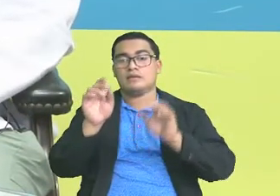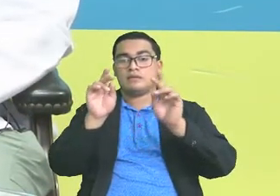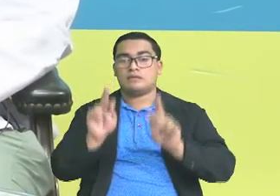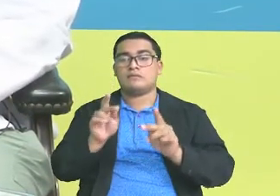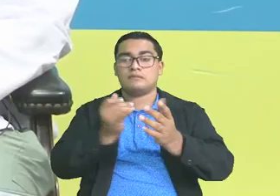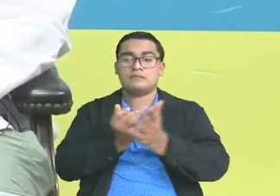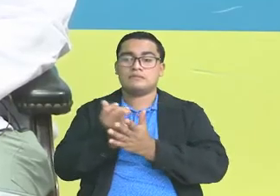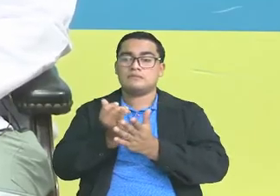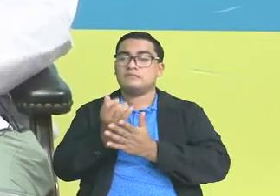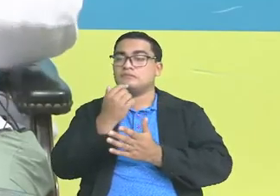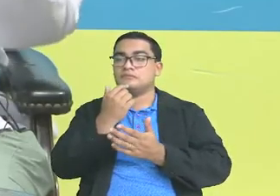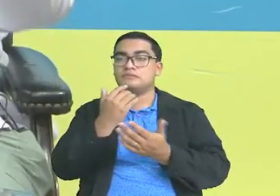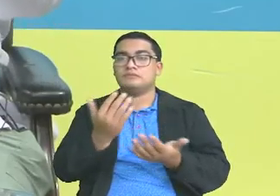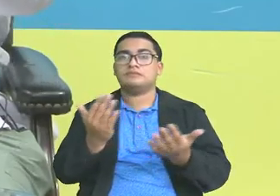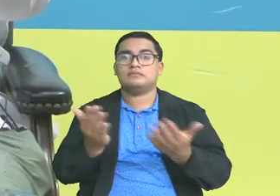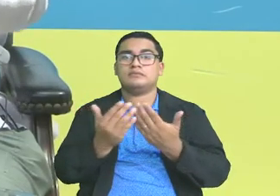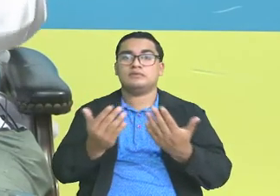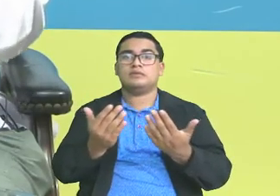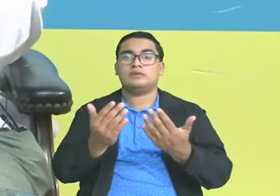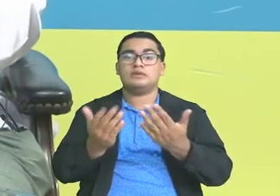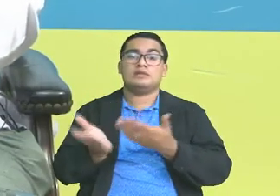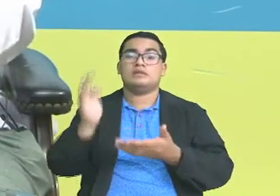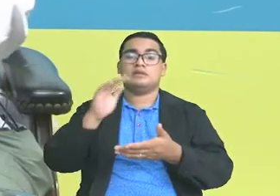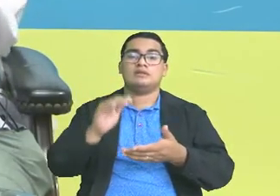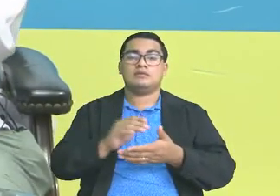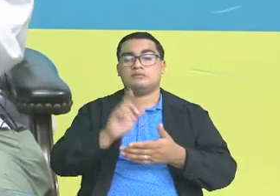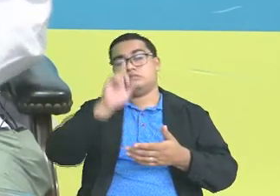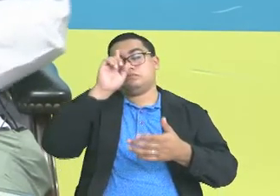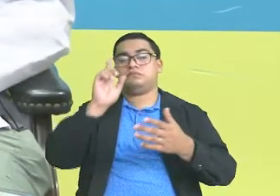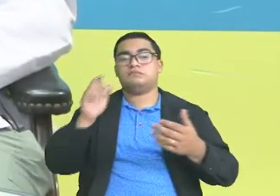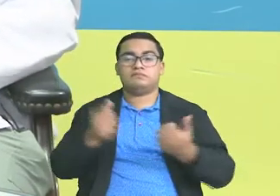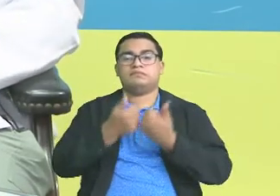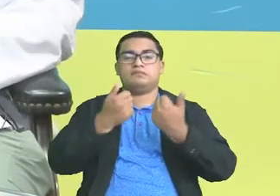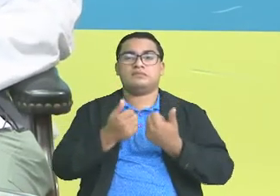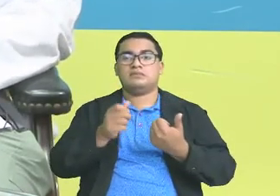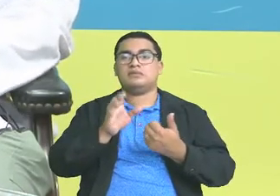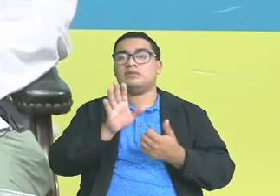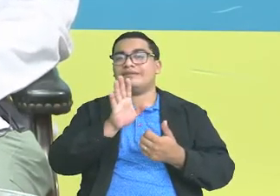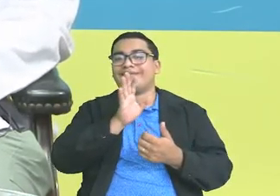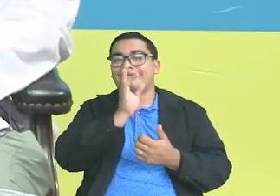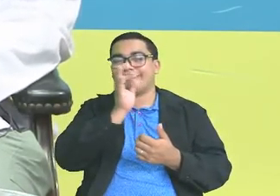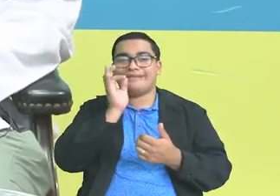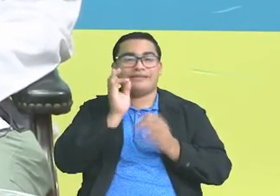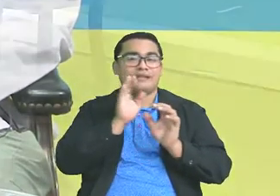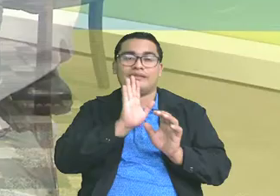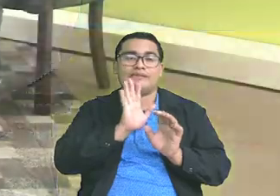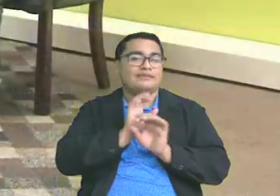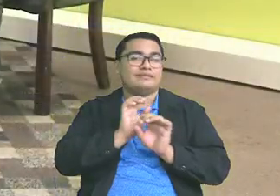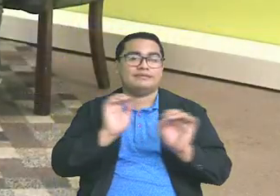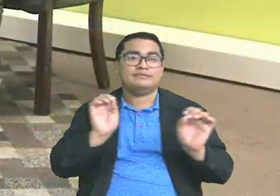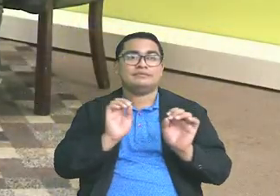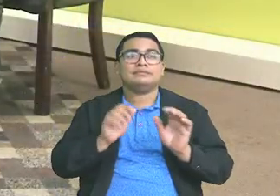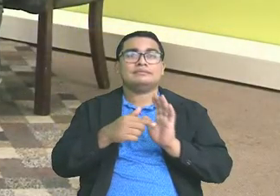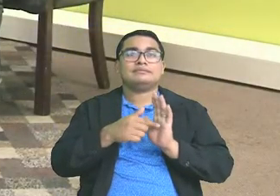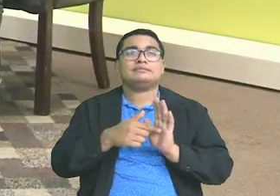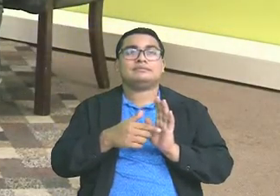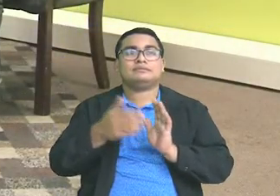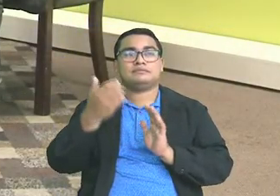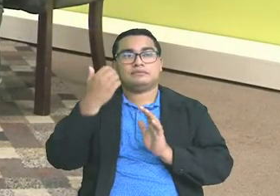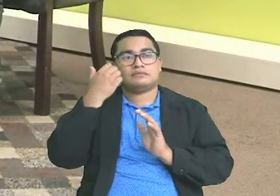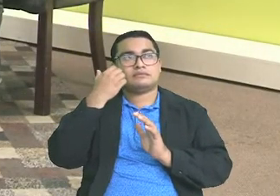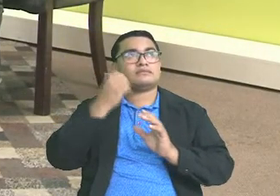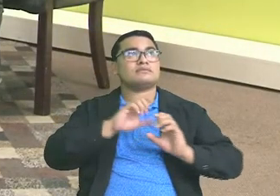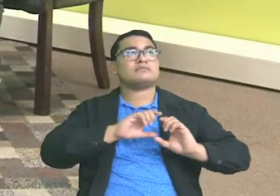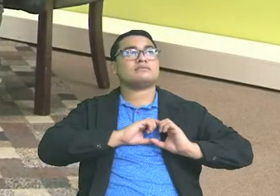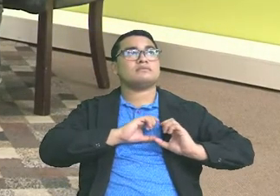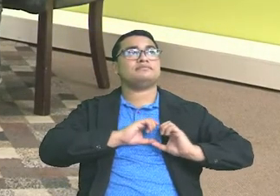por qué le sucedió y que venga un segundo evento que ya lo va a dejar sin hablar, por ejemplo. ¿No? Si hay un padecimiento, por ejemplo, del